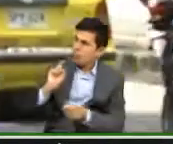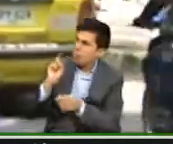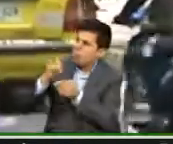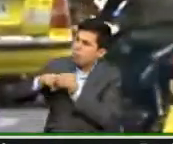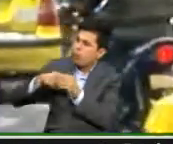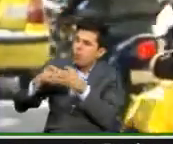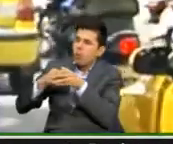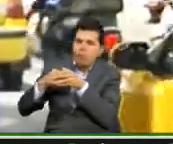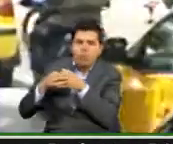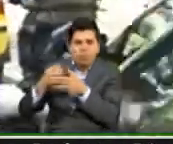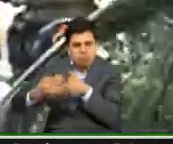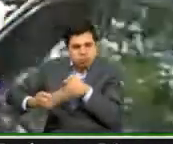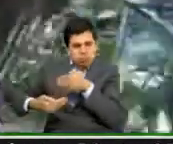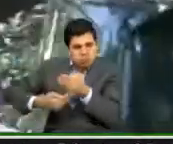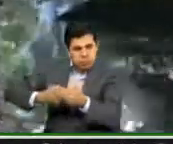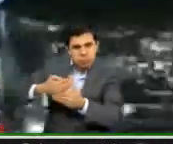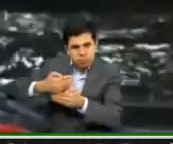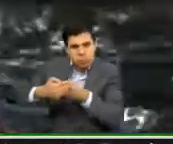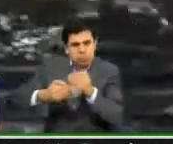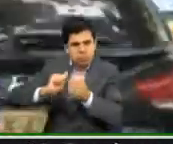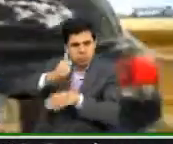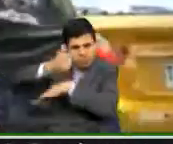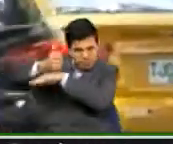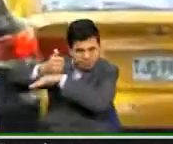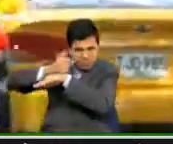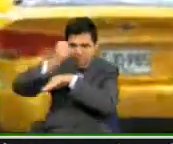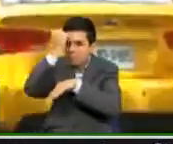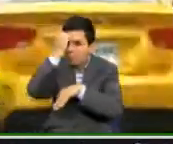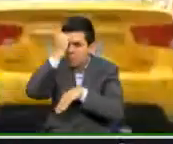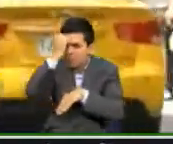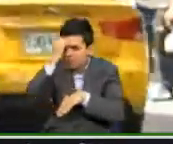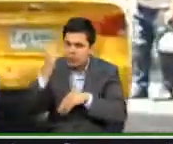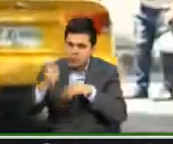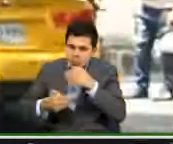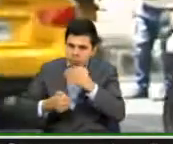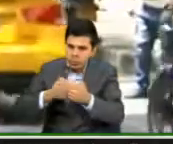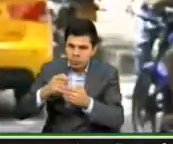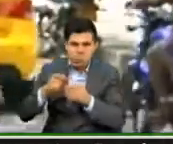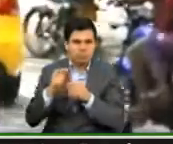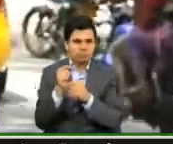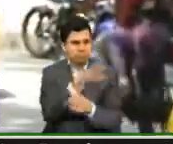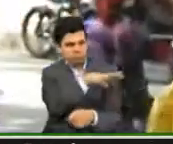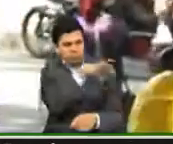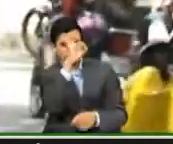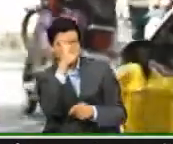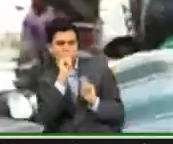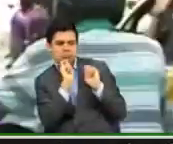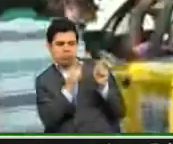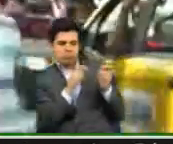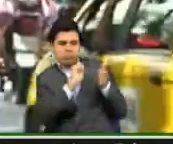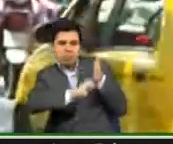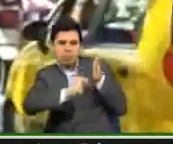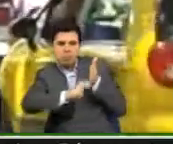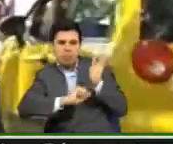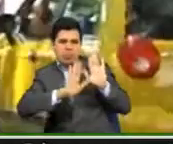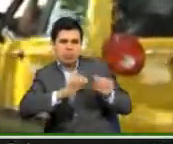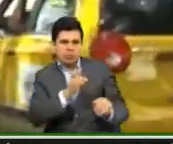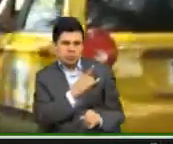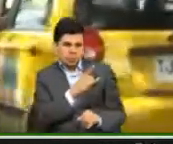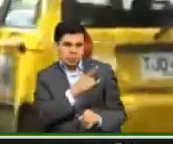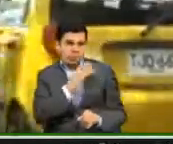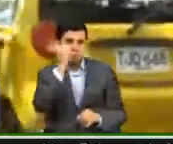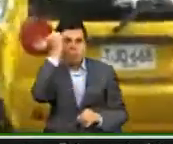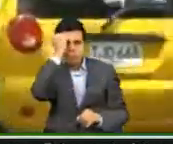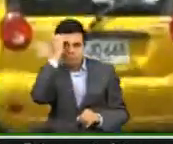que ver con este proceso por parte del Magisterio y ya tenía asignado algunas materias para dictar. También era